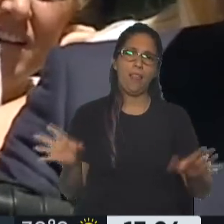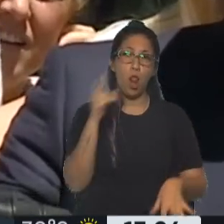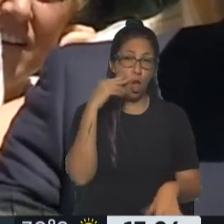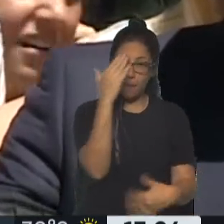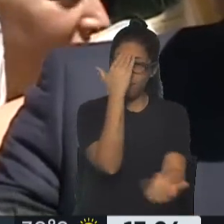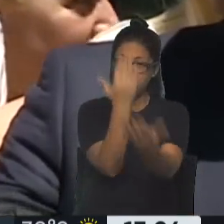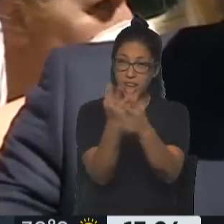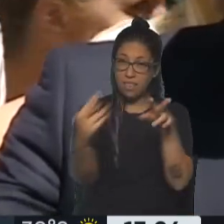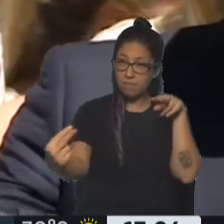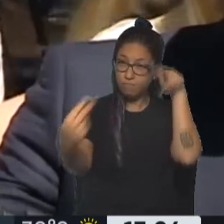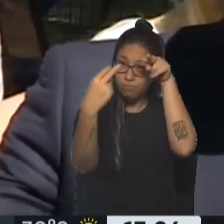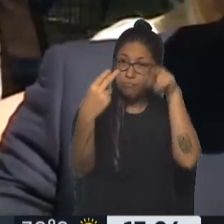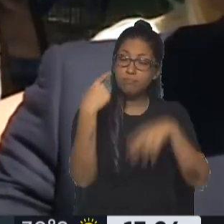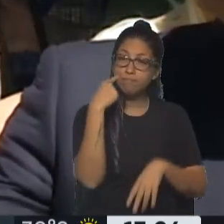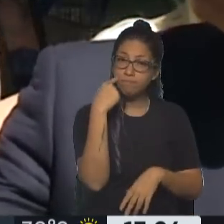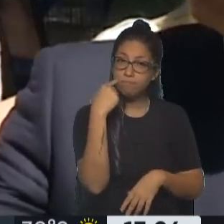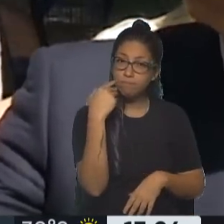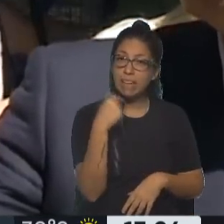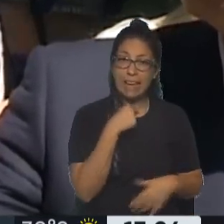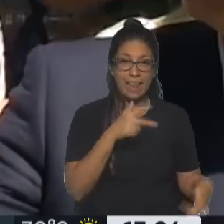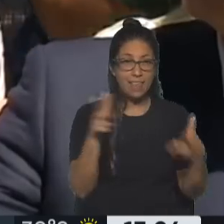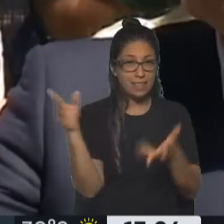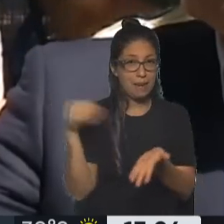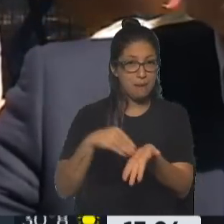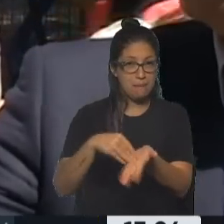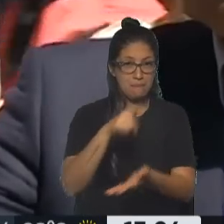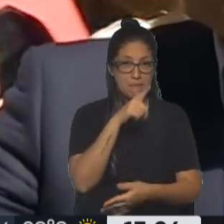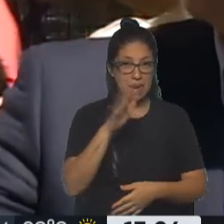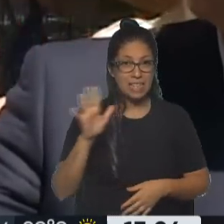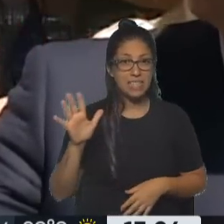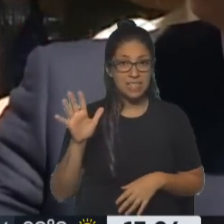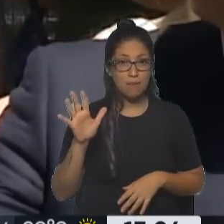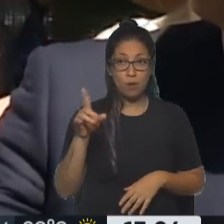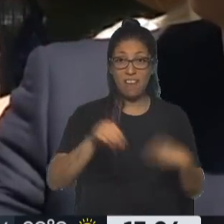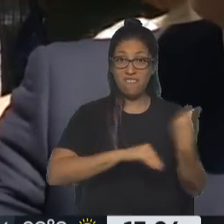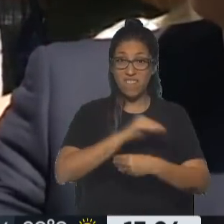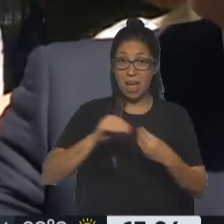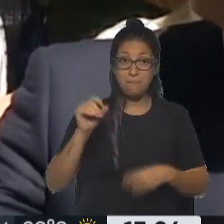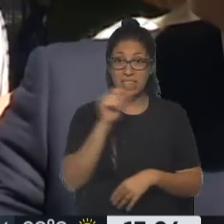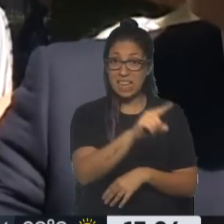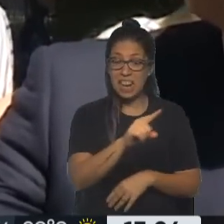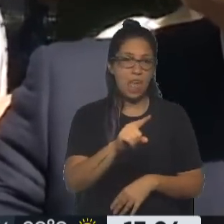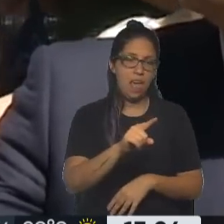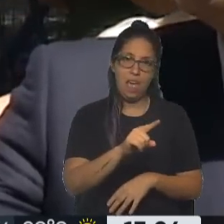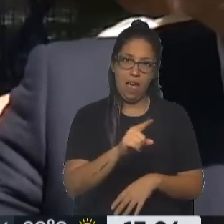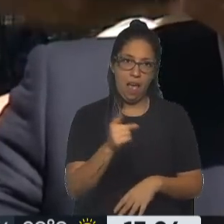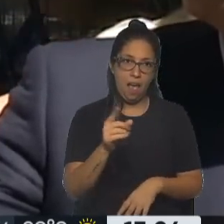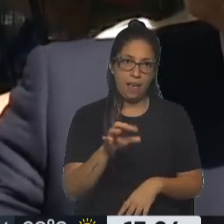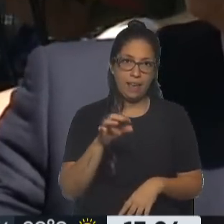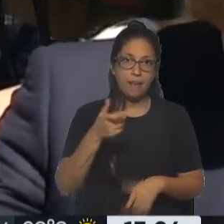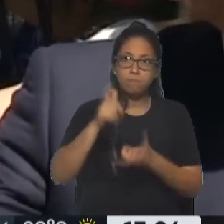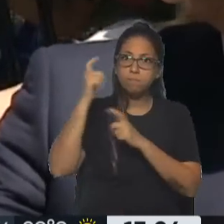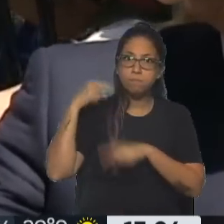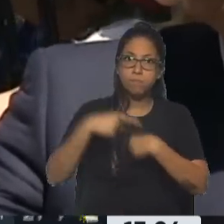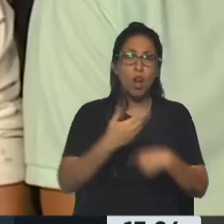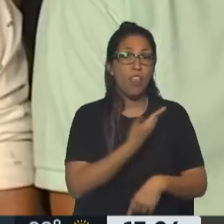cara cuando se fue, me parece que tenía ganas de decirle un par de cosas, porque lo que vio esa familia obviamente es irreproducible, así como lo de Fernando